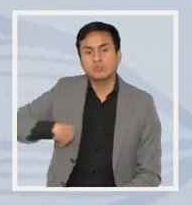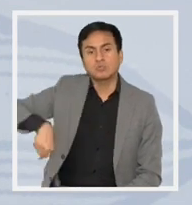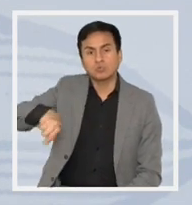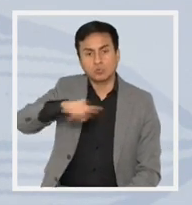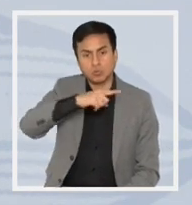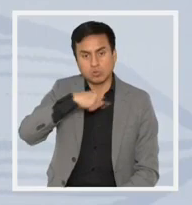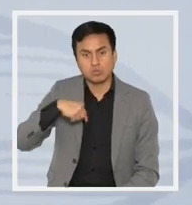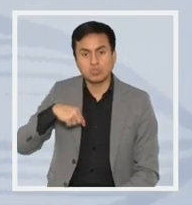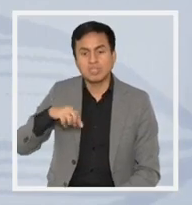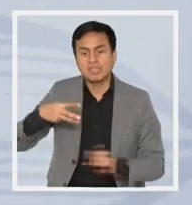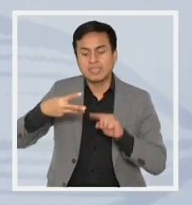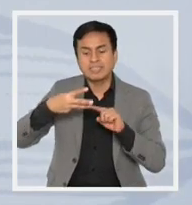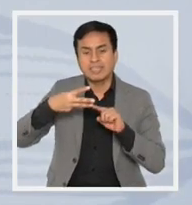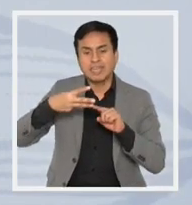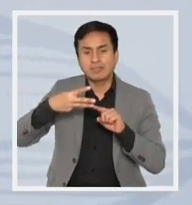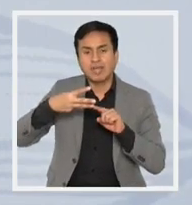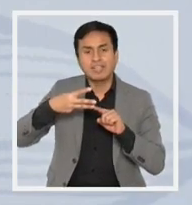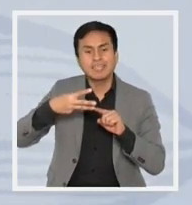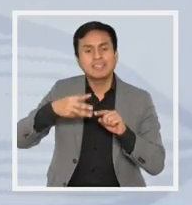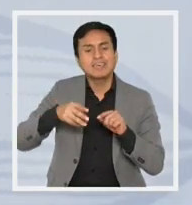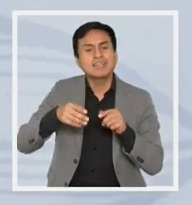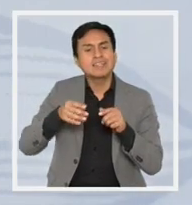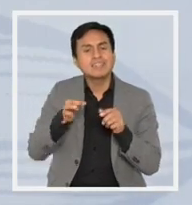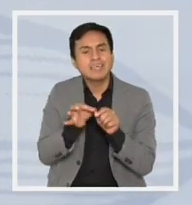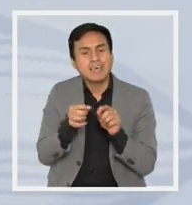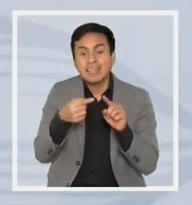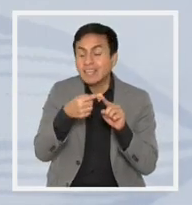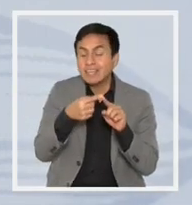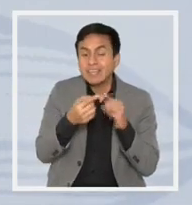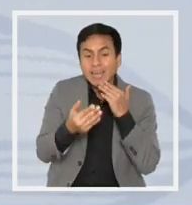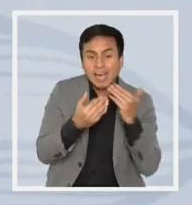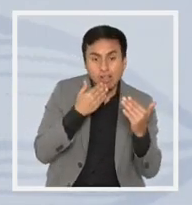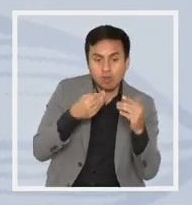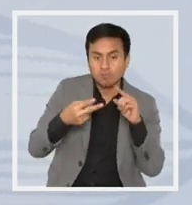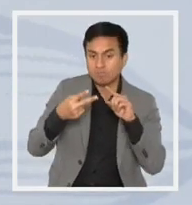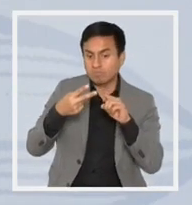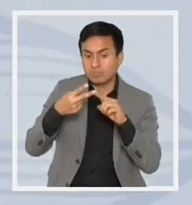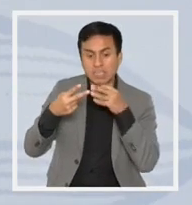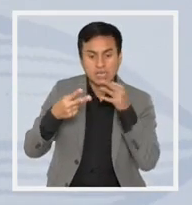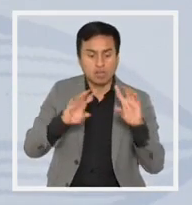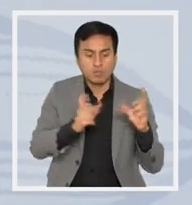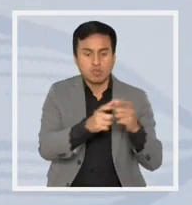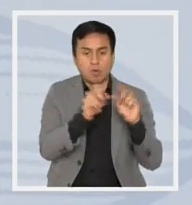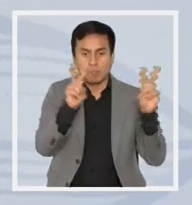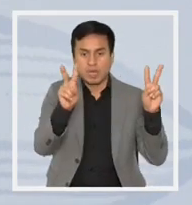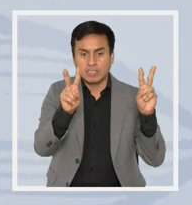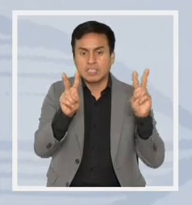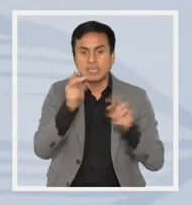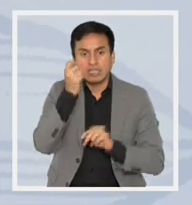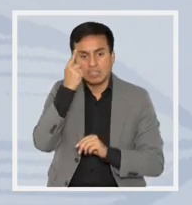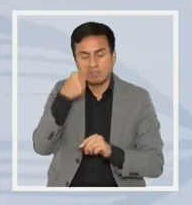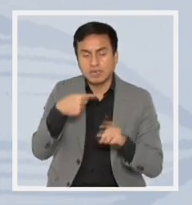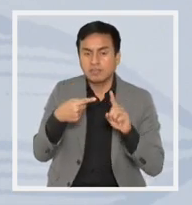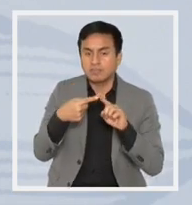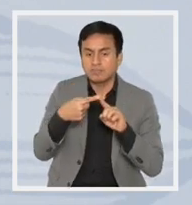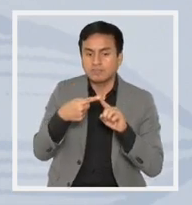estamos en una tercera pata de la mesa. Dije diálogo, la Comisión de la Paz y el